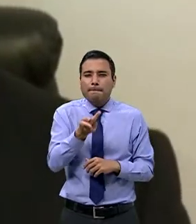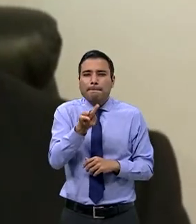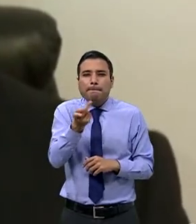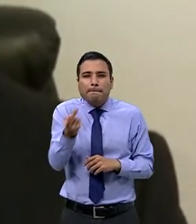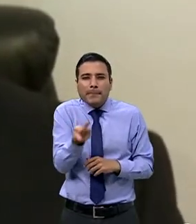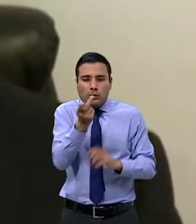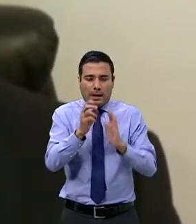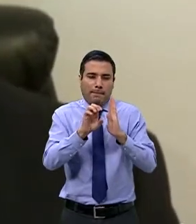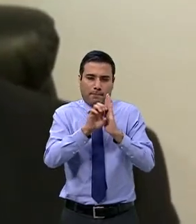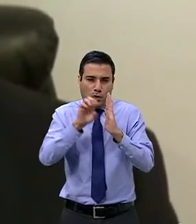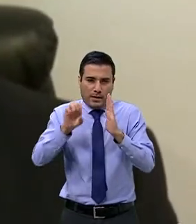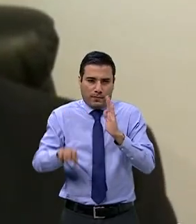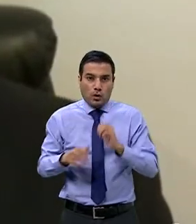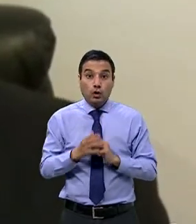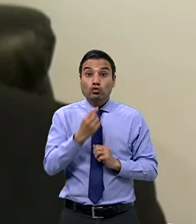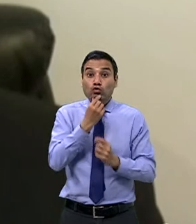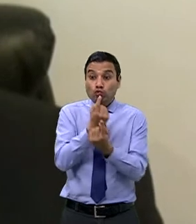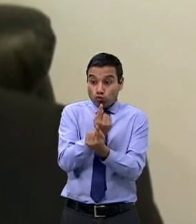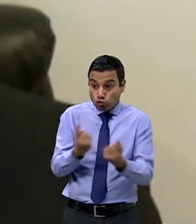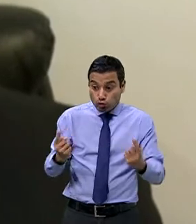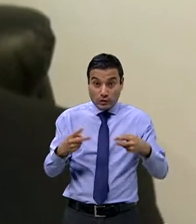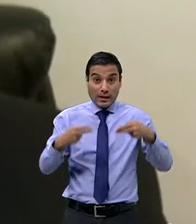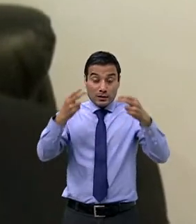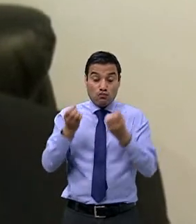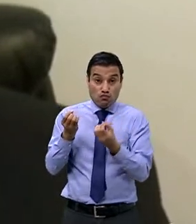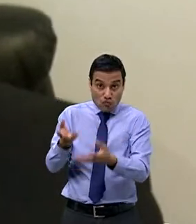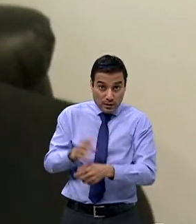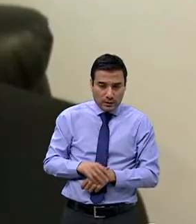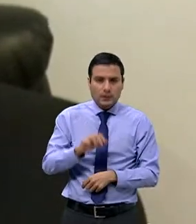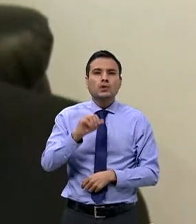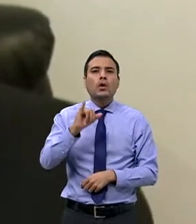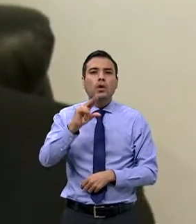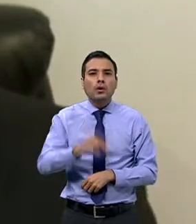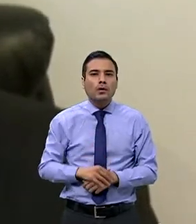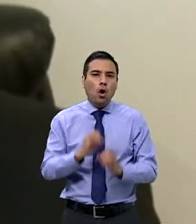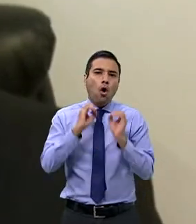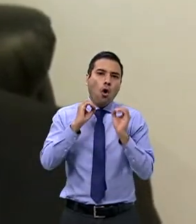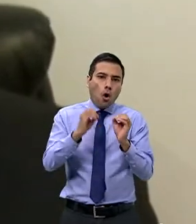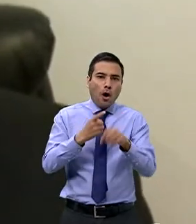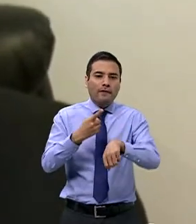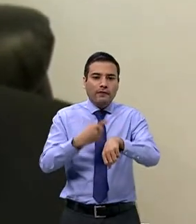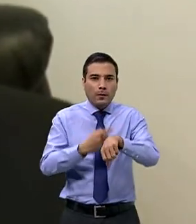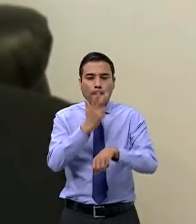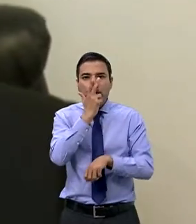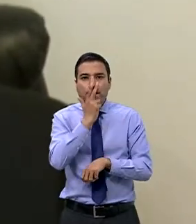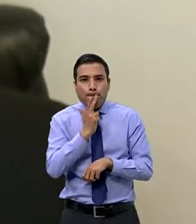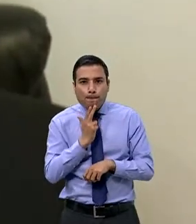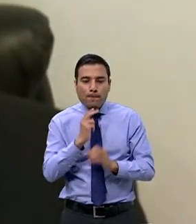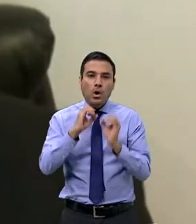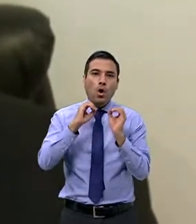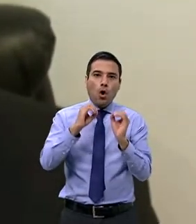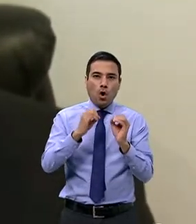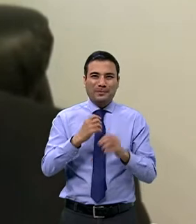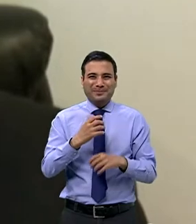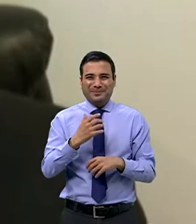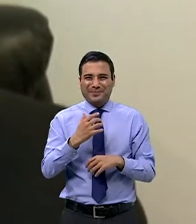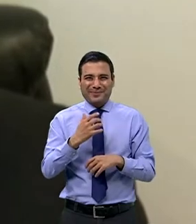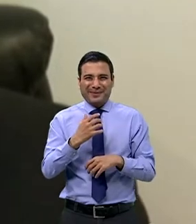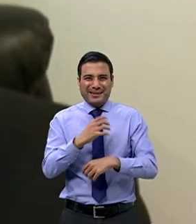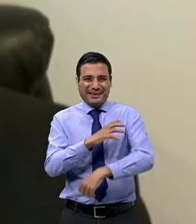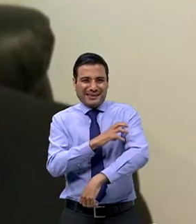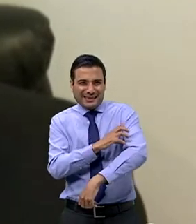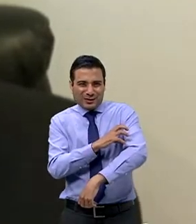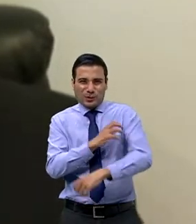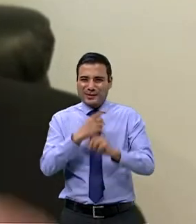como ya mencioné para los niños con cáncer para diabéticos para hipertensos para padecimientos cardiovasculares que cobran vida